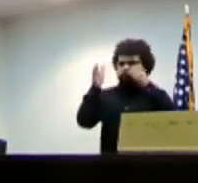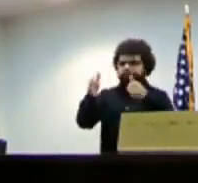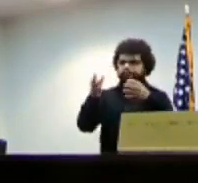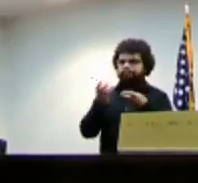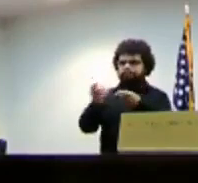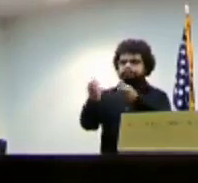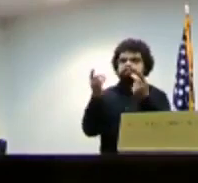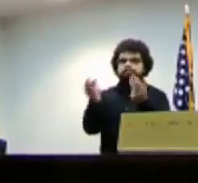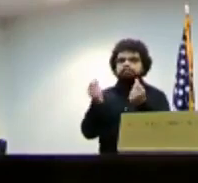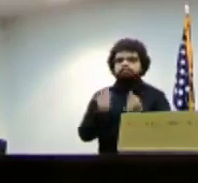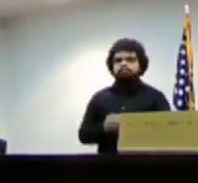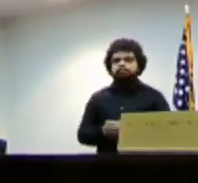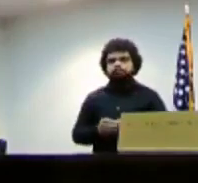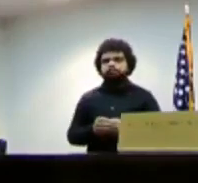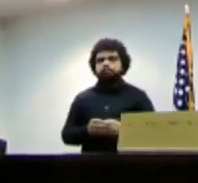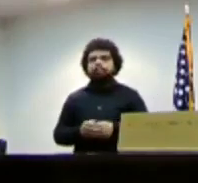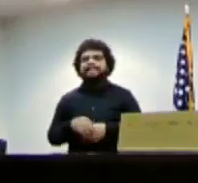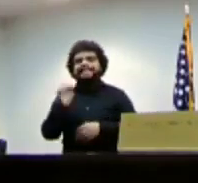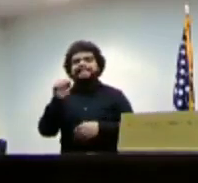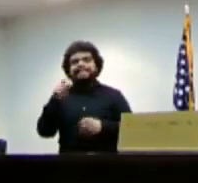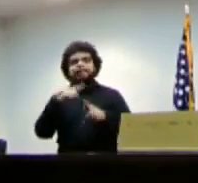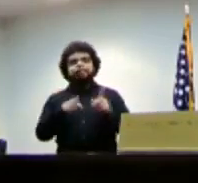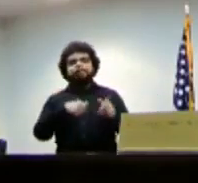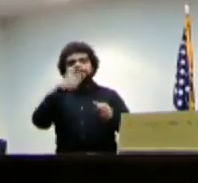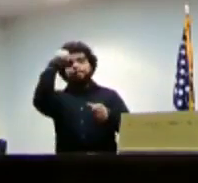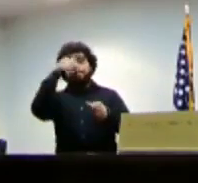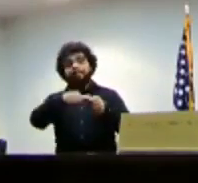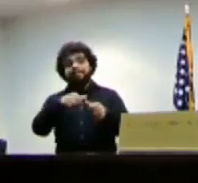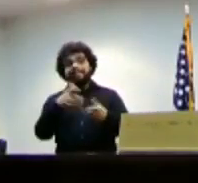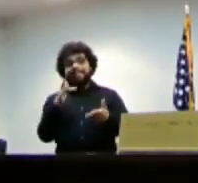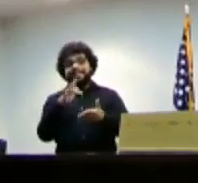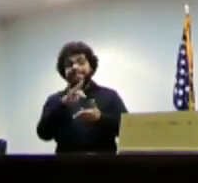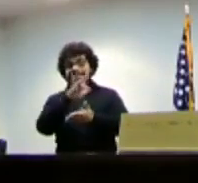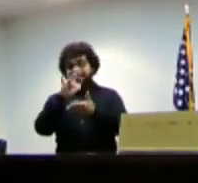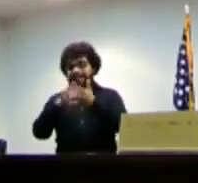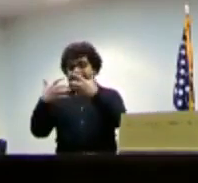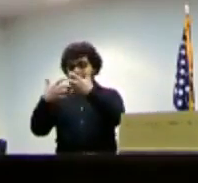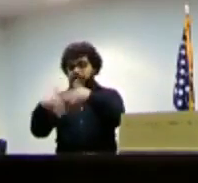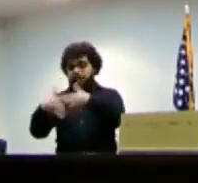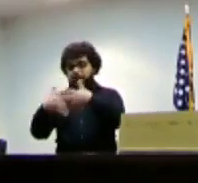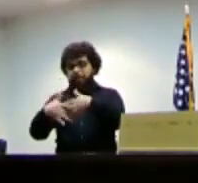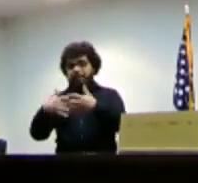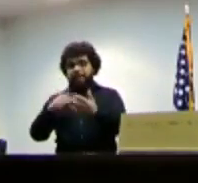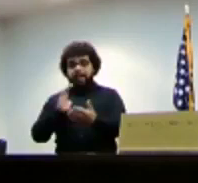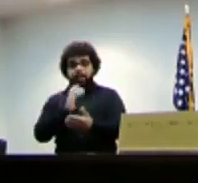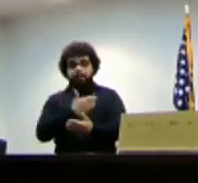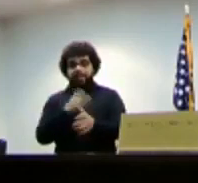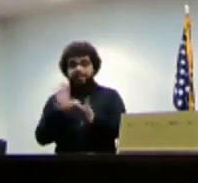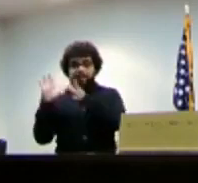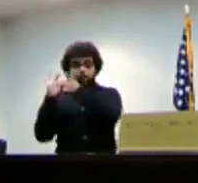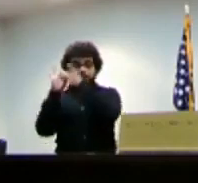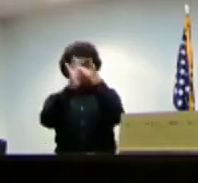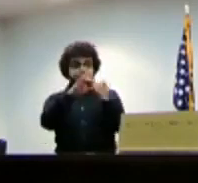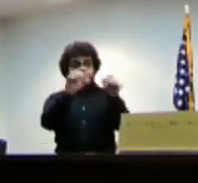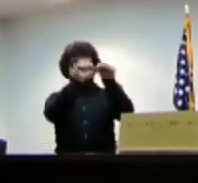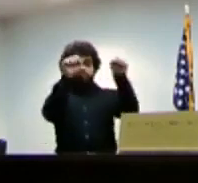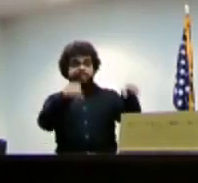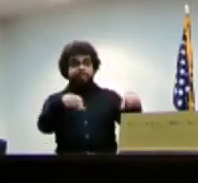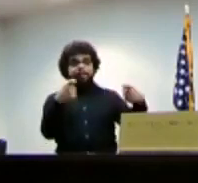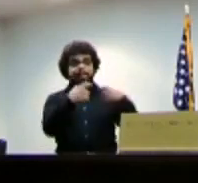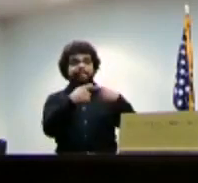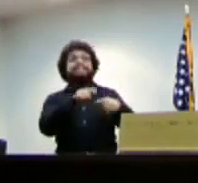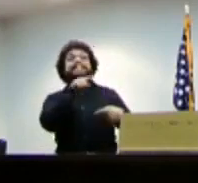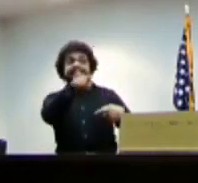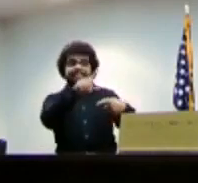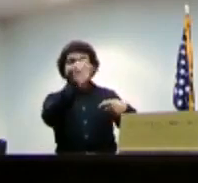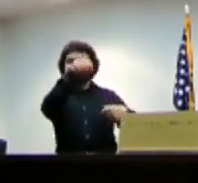pero tenemos que recordar que las plantas nuestras van conectadas a un sistema eléctrico que sí estaba devastado.